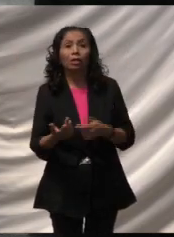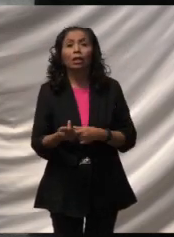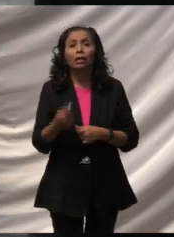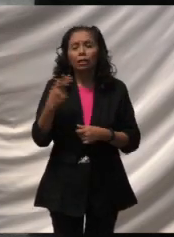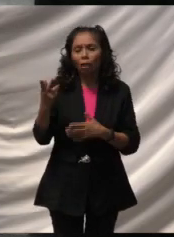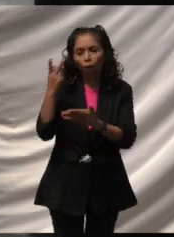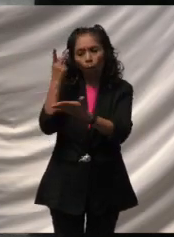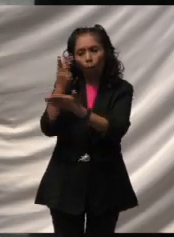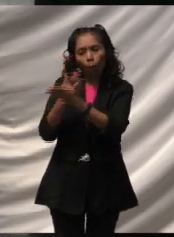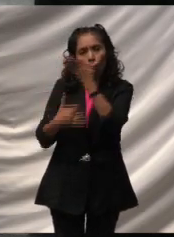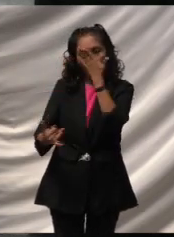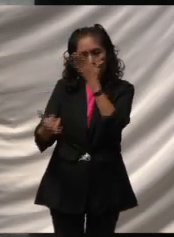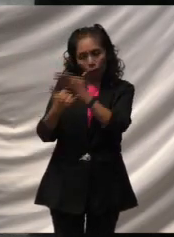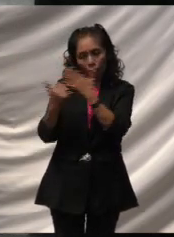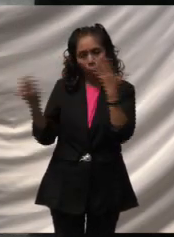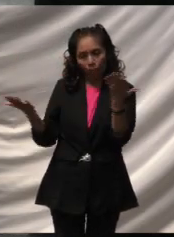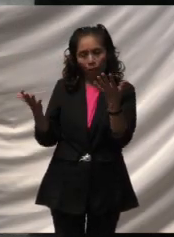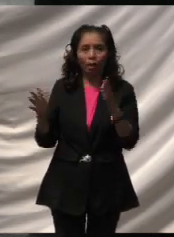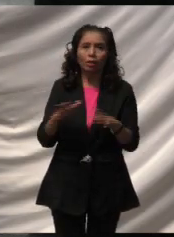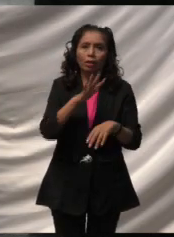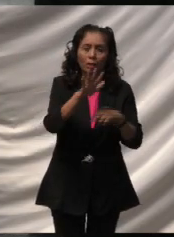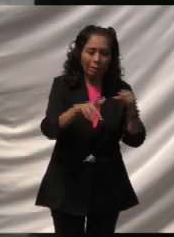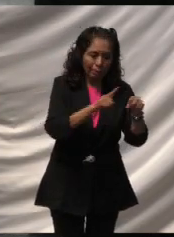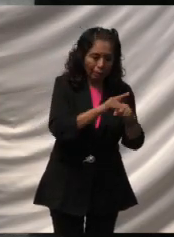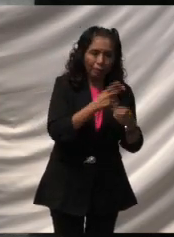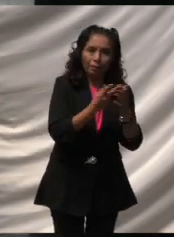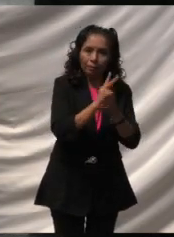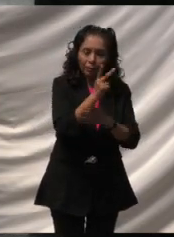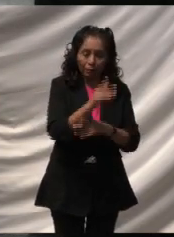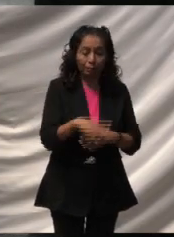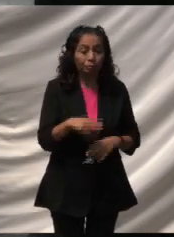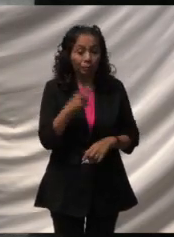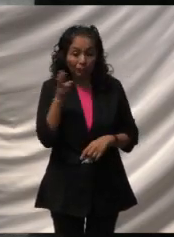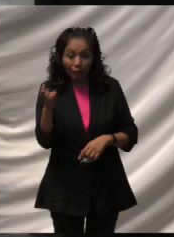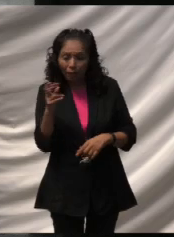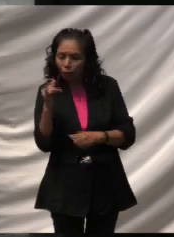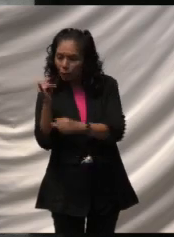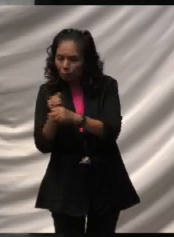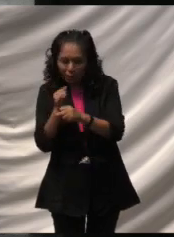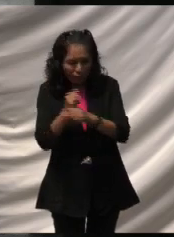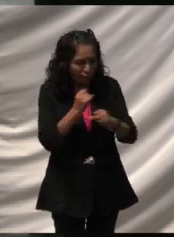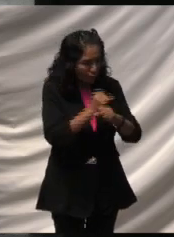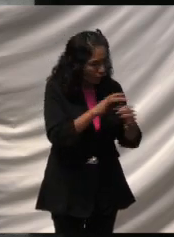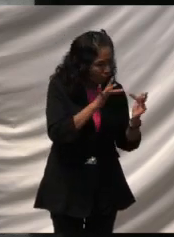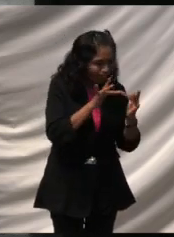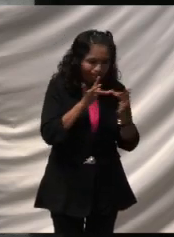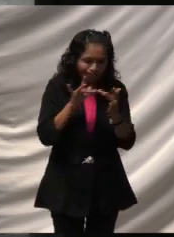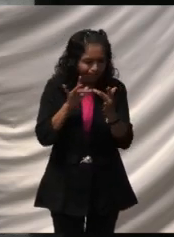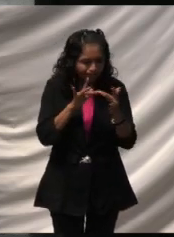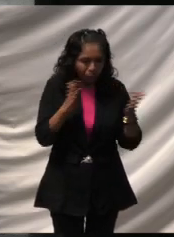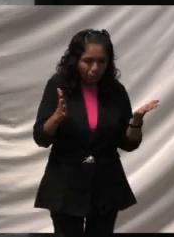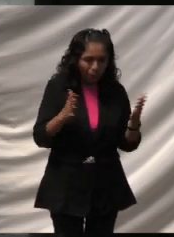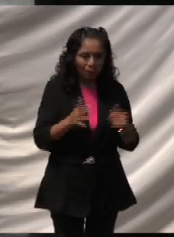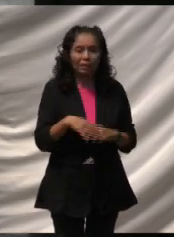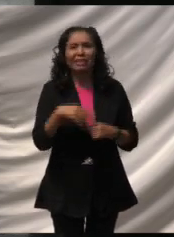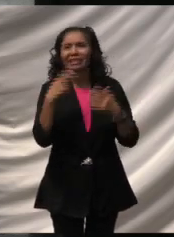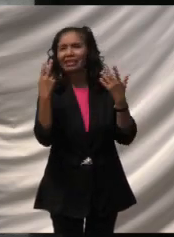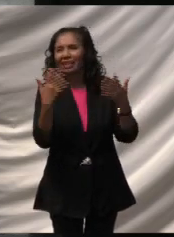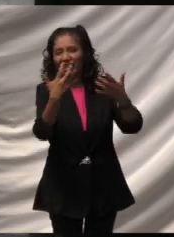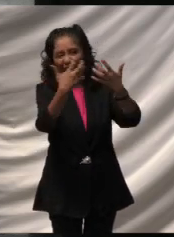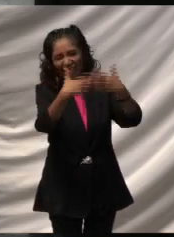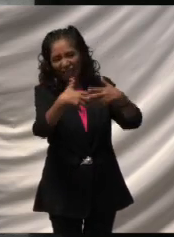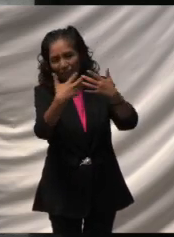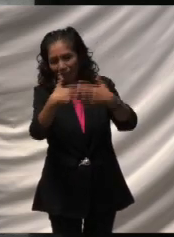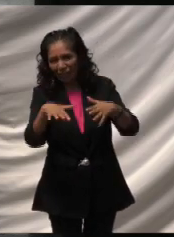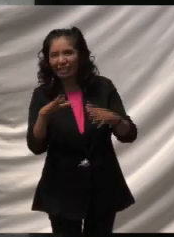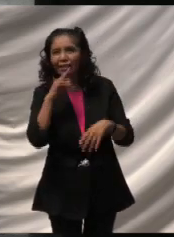un proyecto acerca de la biodiversidad. Ella se puso a investigar y vio en redes sociales que por tantas refinerías,